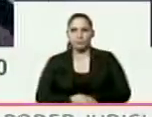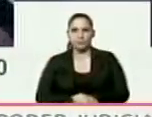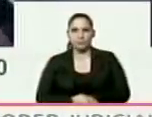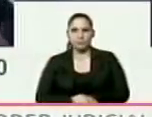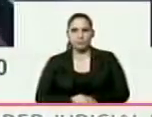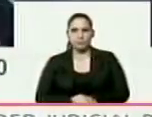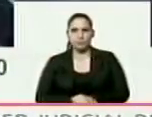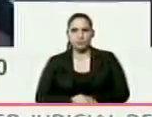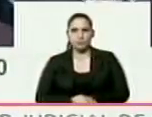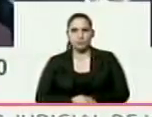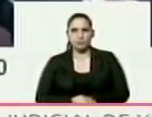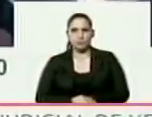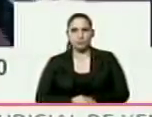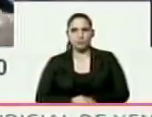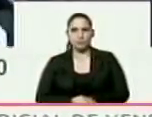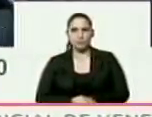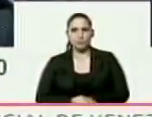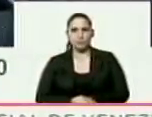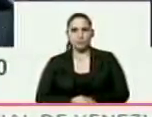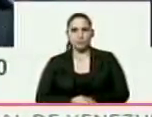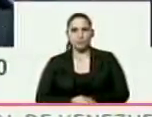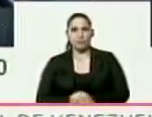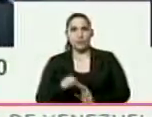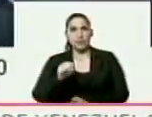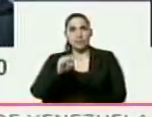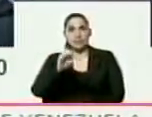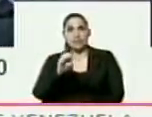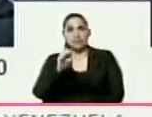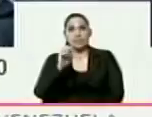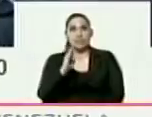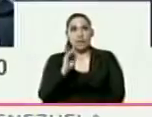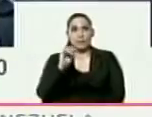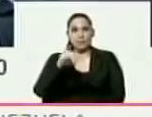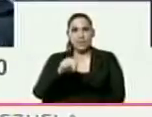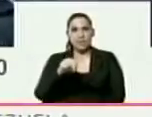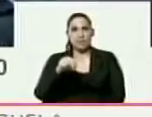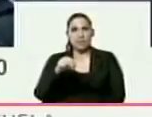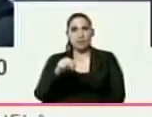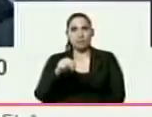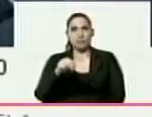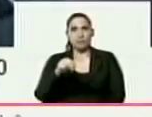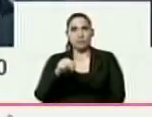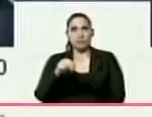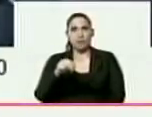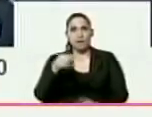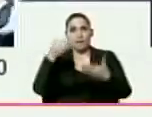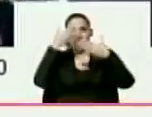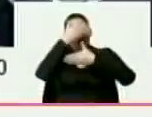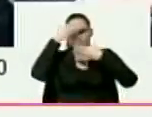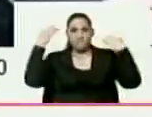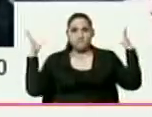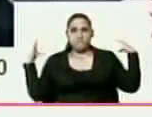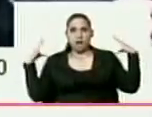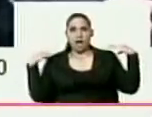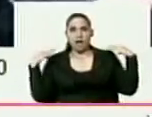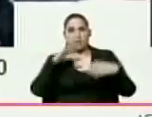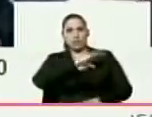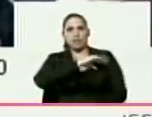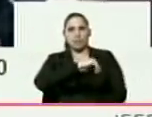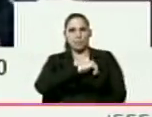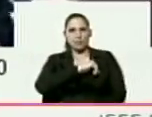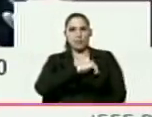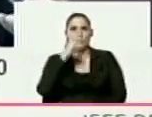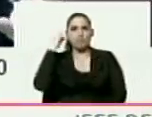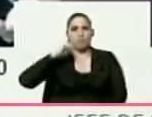El SEBIN, el DGCIN, el FAE, el 6CPC, la Policía Nacional